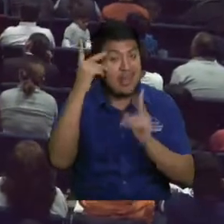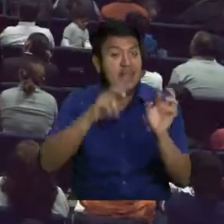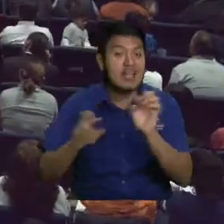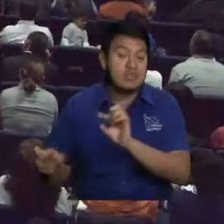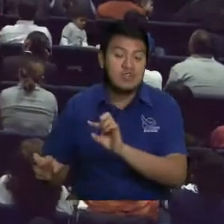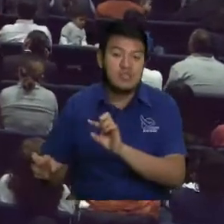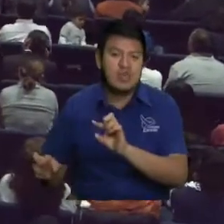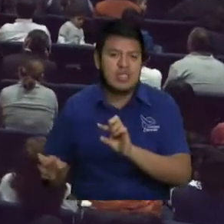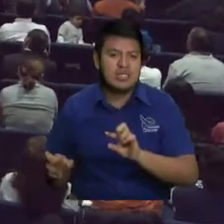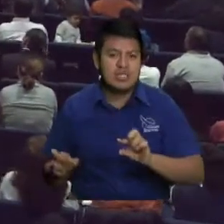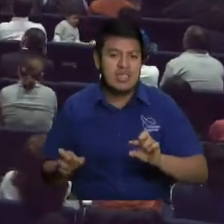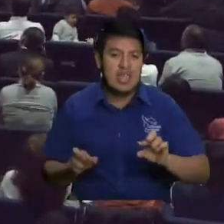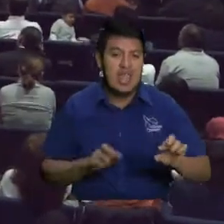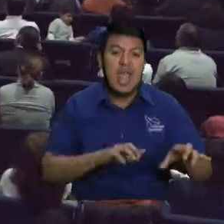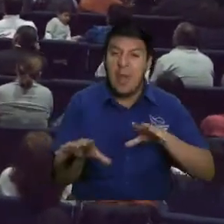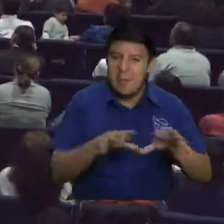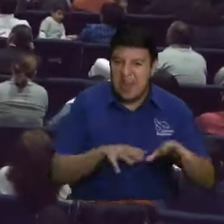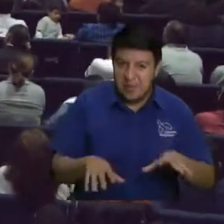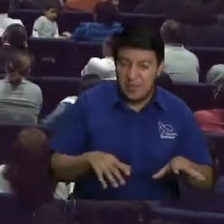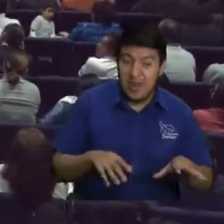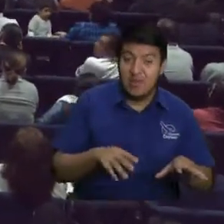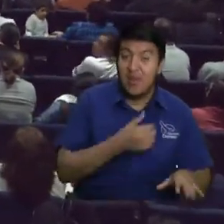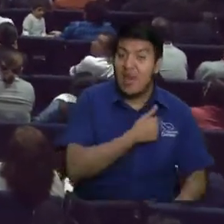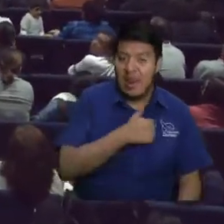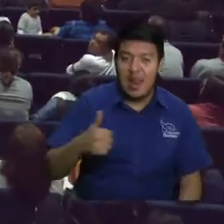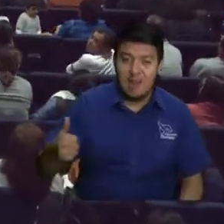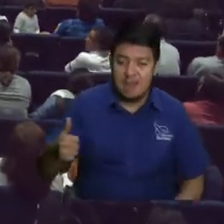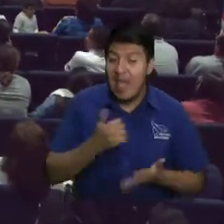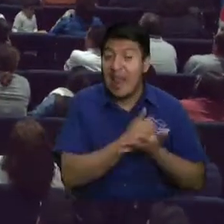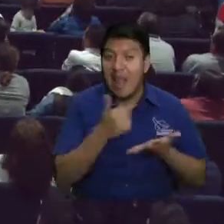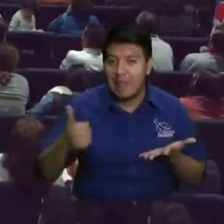Ay, Señor Dios mío, dice que tengo que callarme,